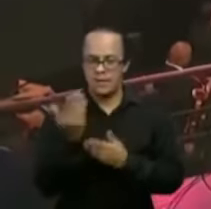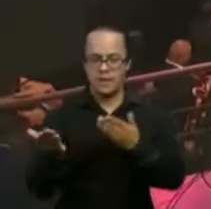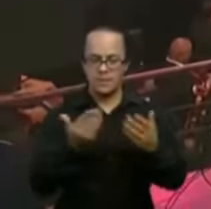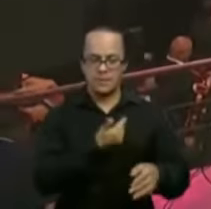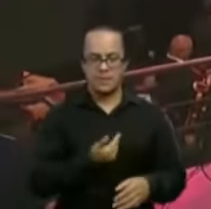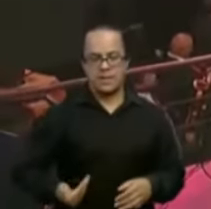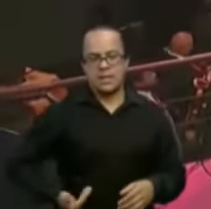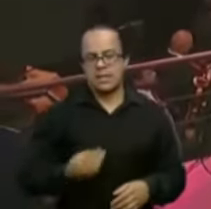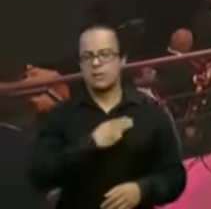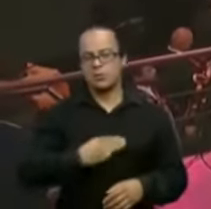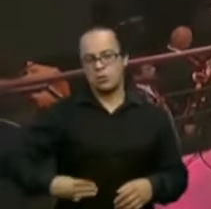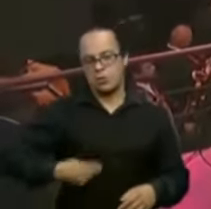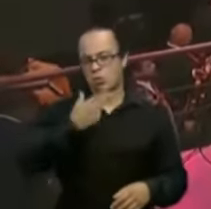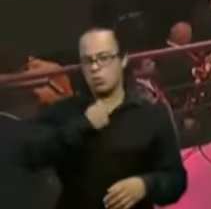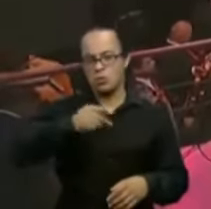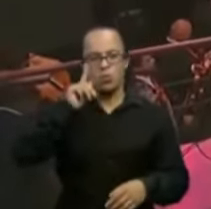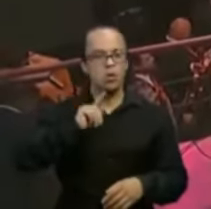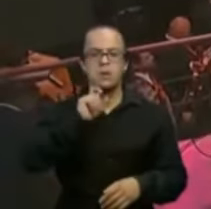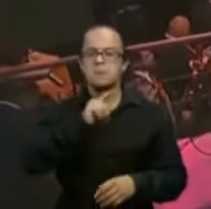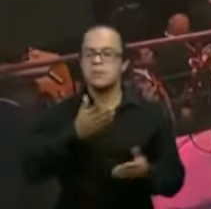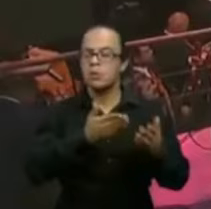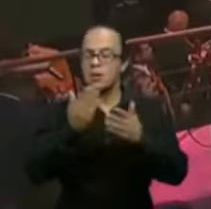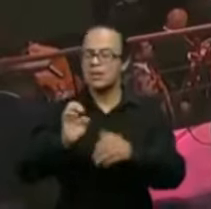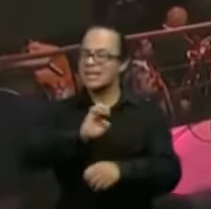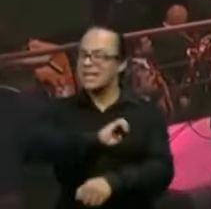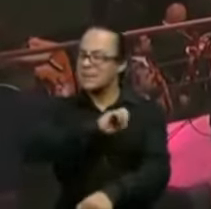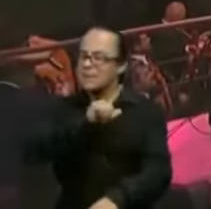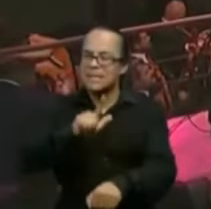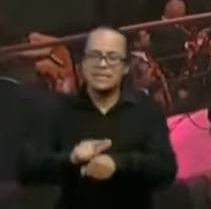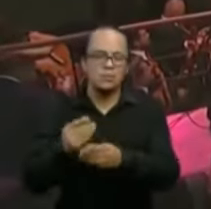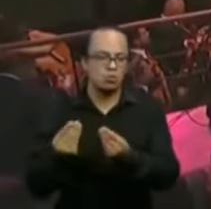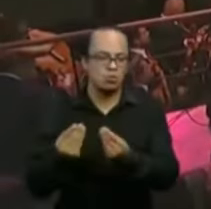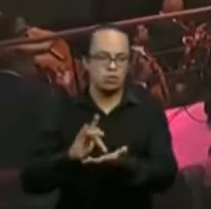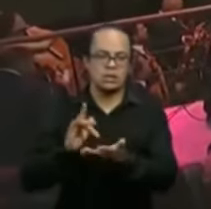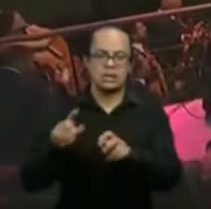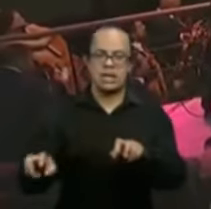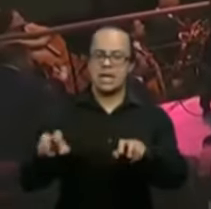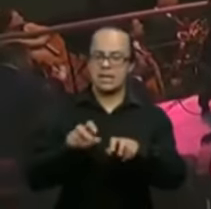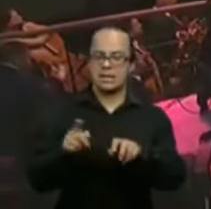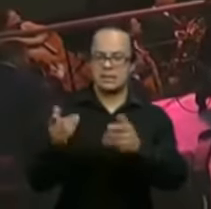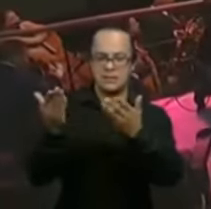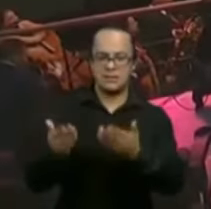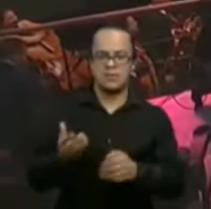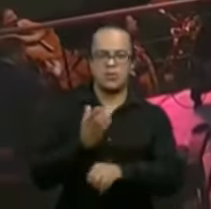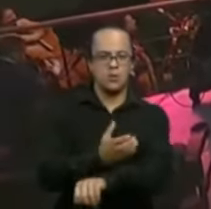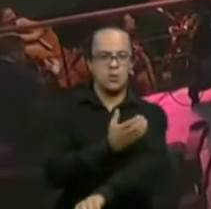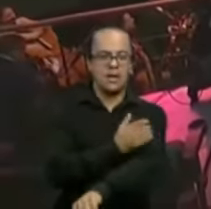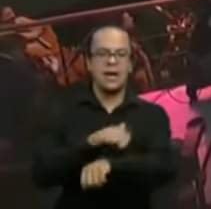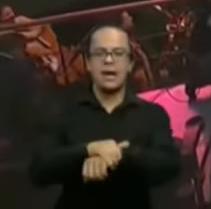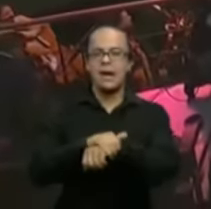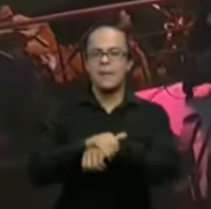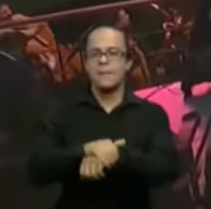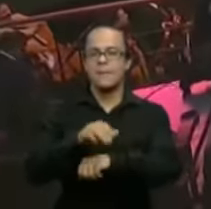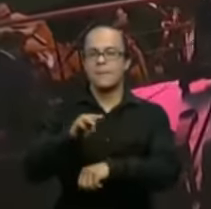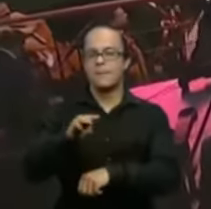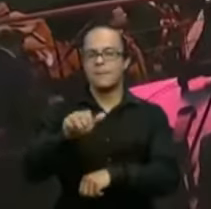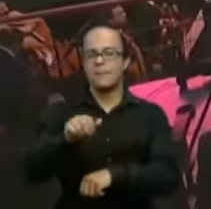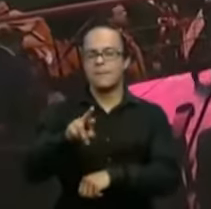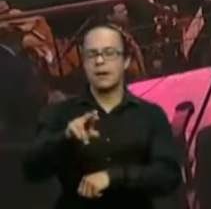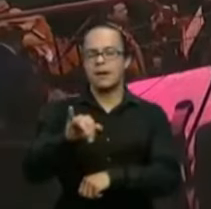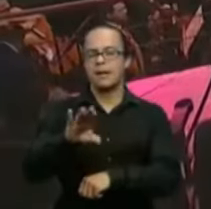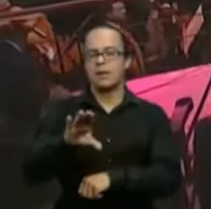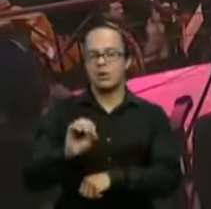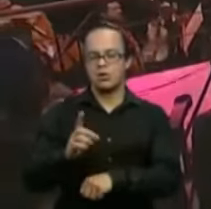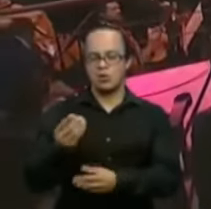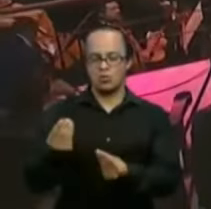presidentes municipales, y muy en especial también quiero agradecer la presencia de nuestro compañero y amigo Mario,